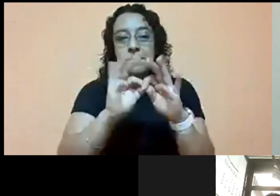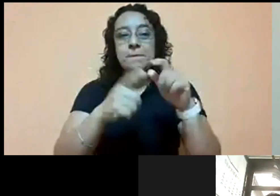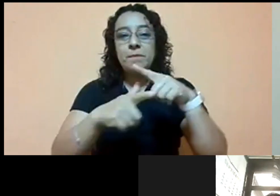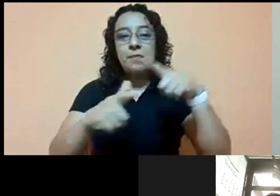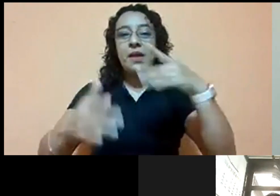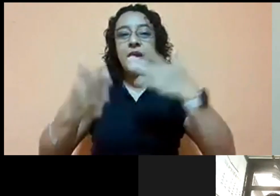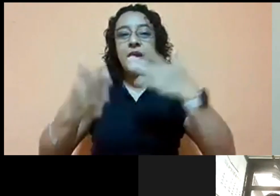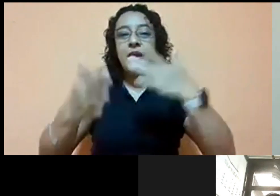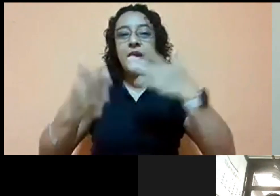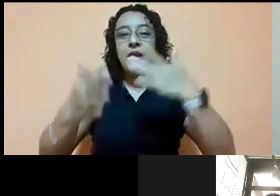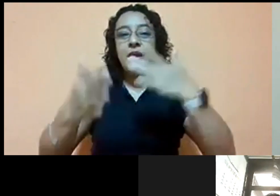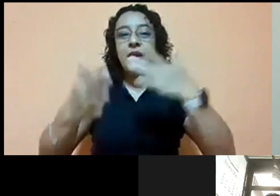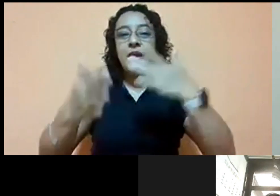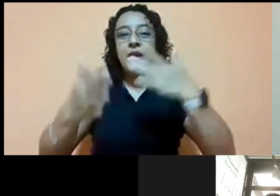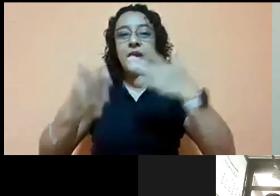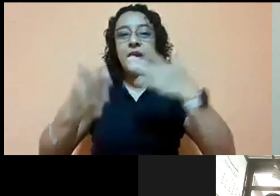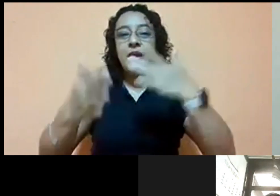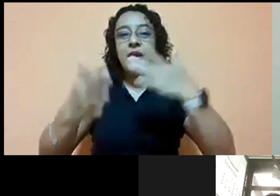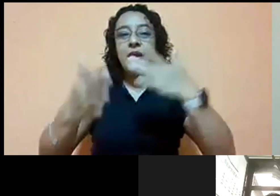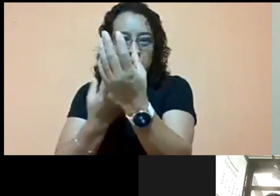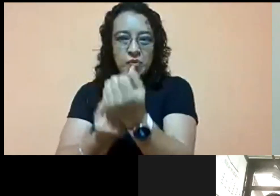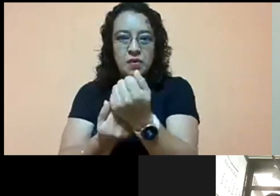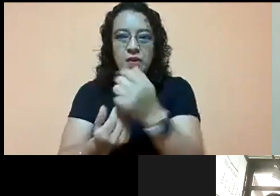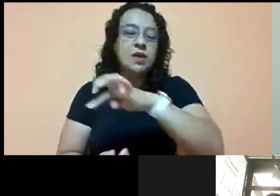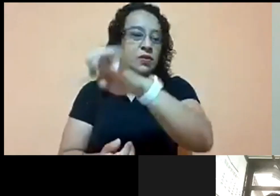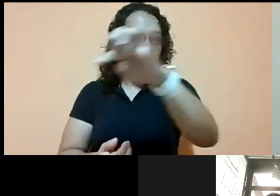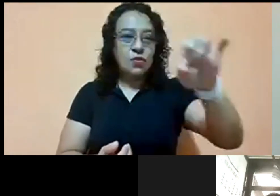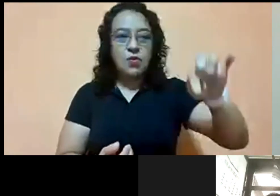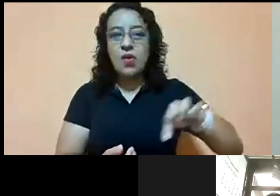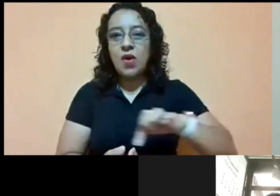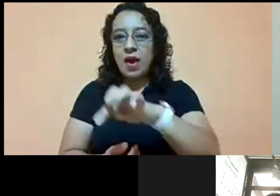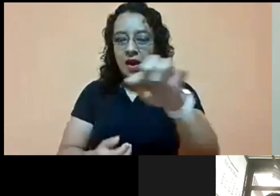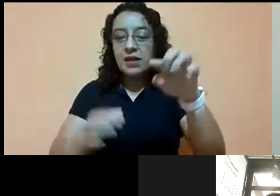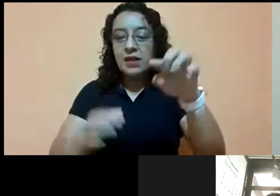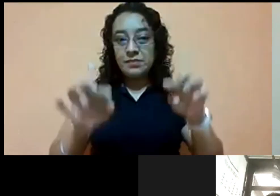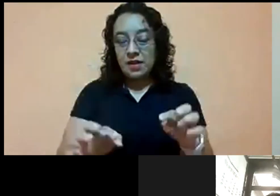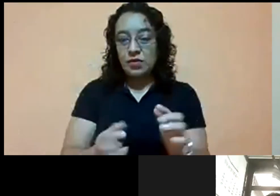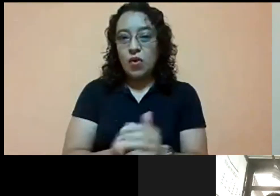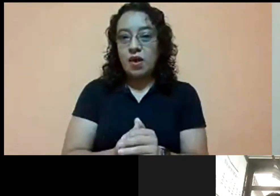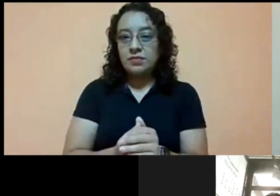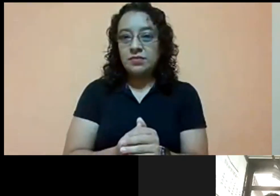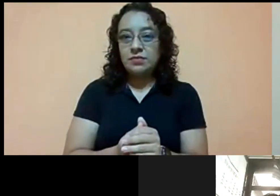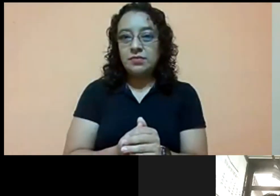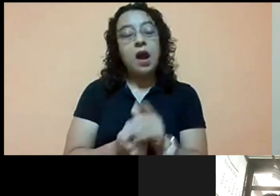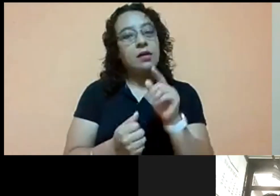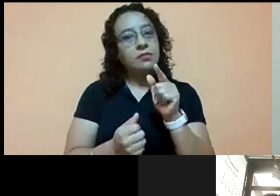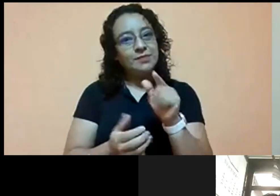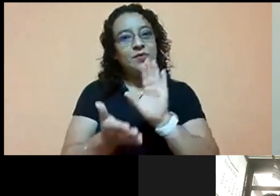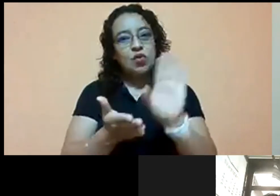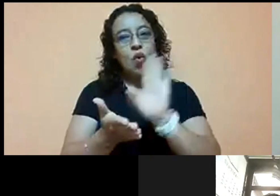población de esta escuela. Y realmente son acciones que nos agradan porque nosotros